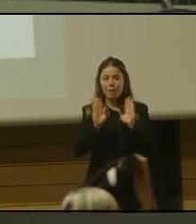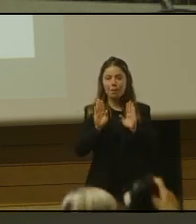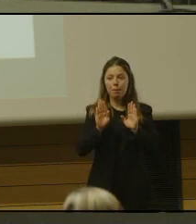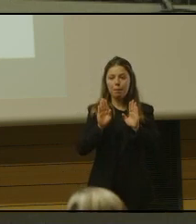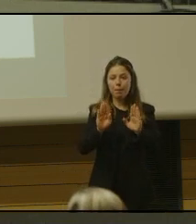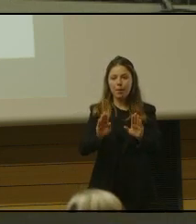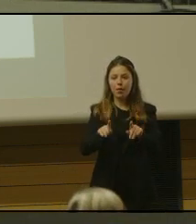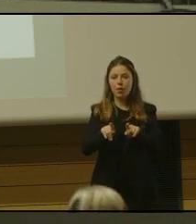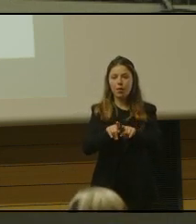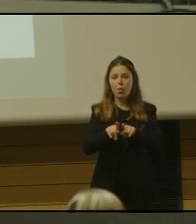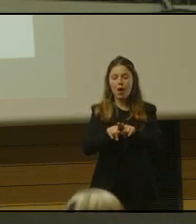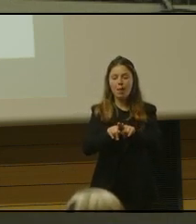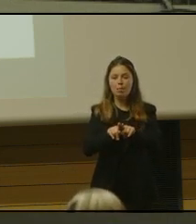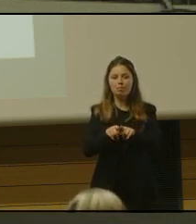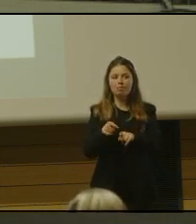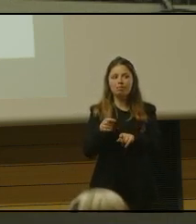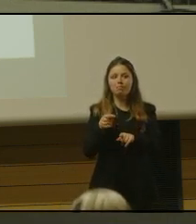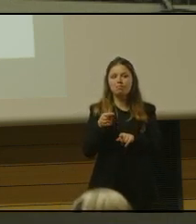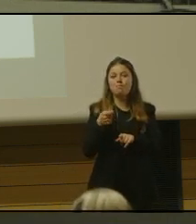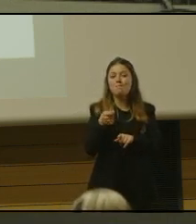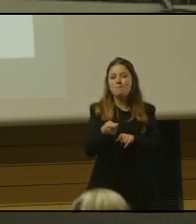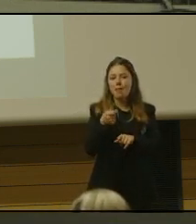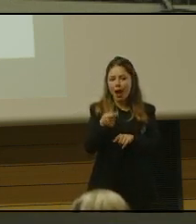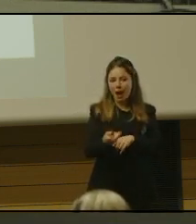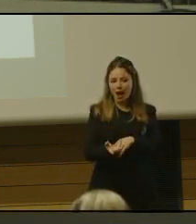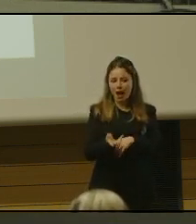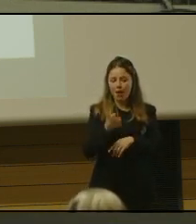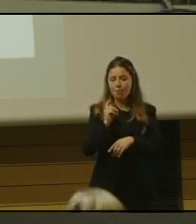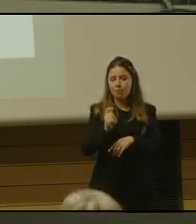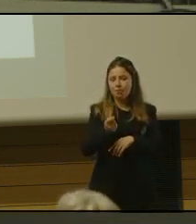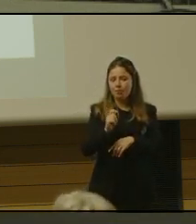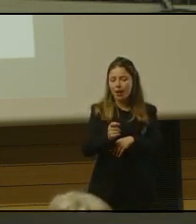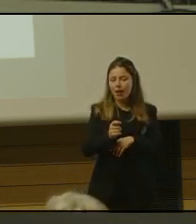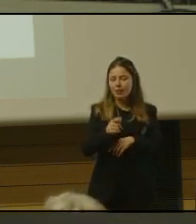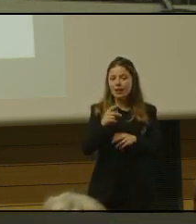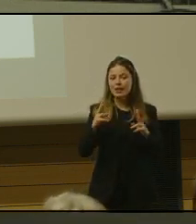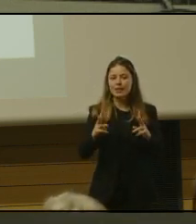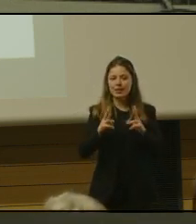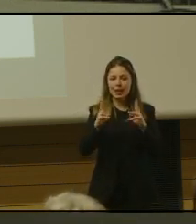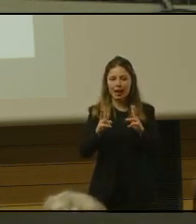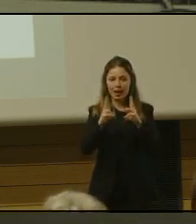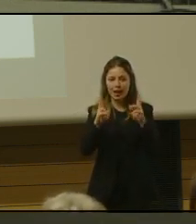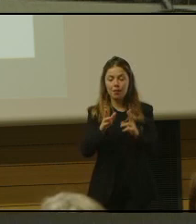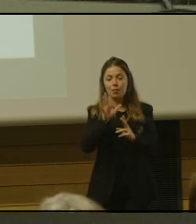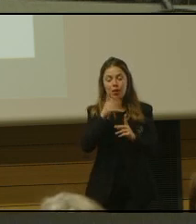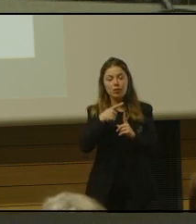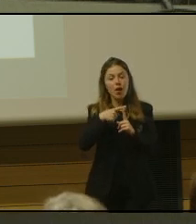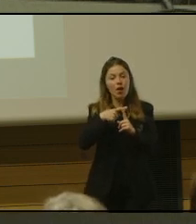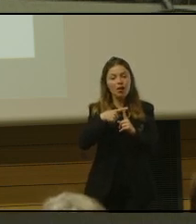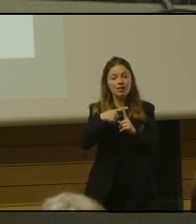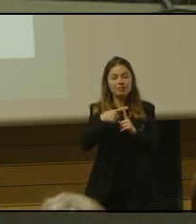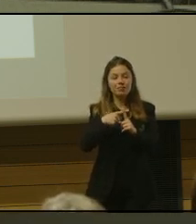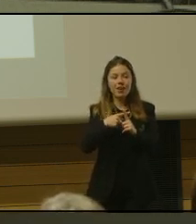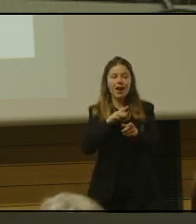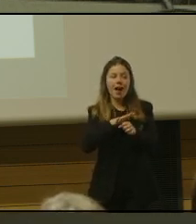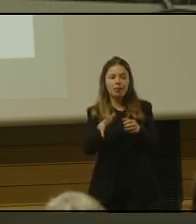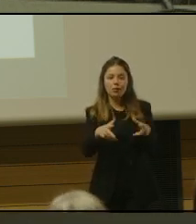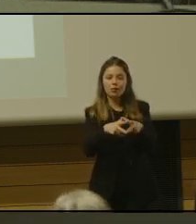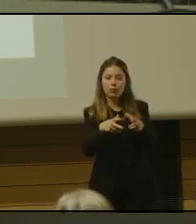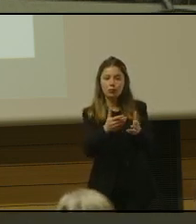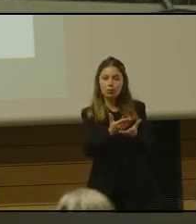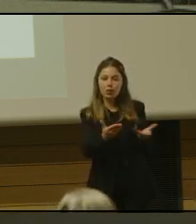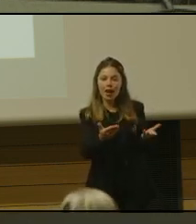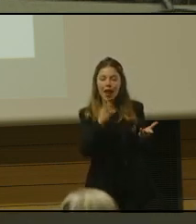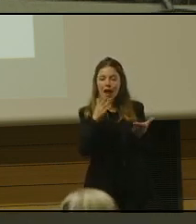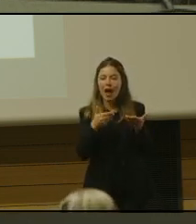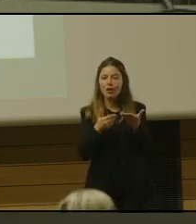ella era un patrocinador de esa serie. Bueno, pues eso a nivel social ayudó muchísimo, porque a ti te